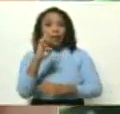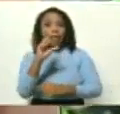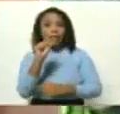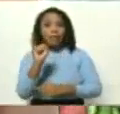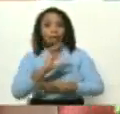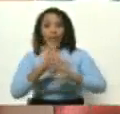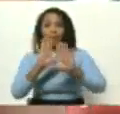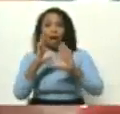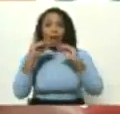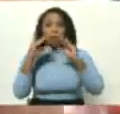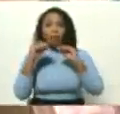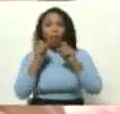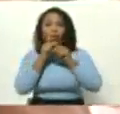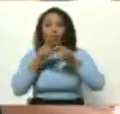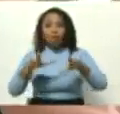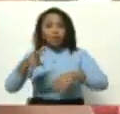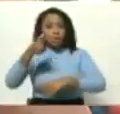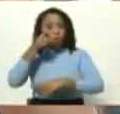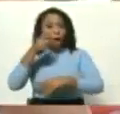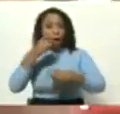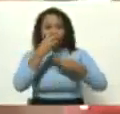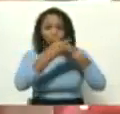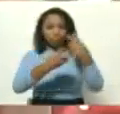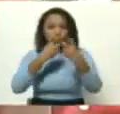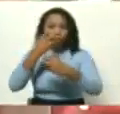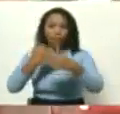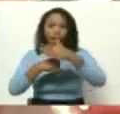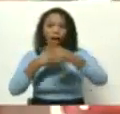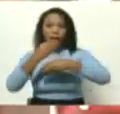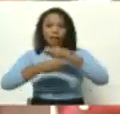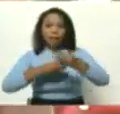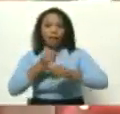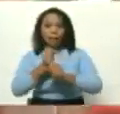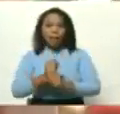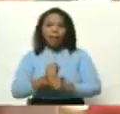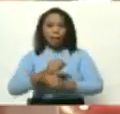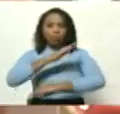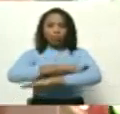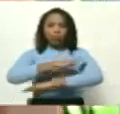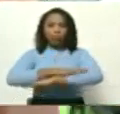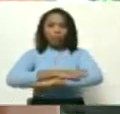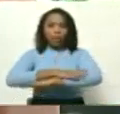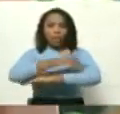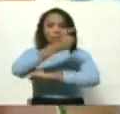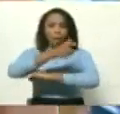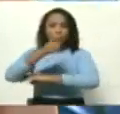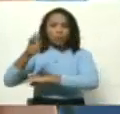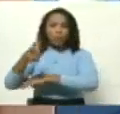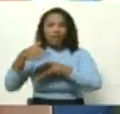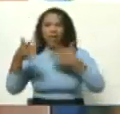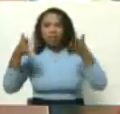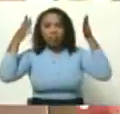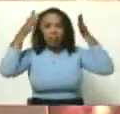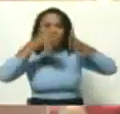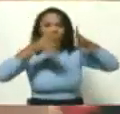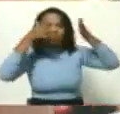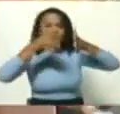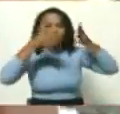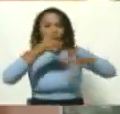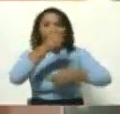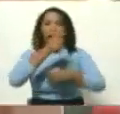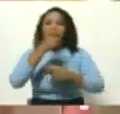hablado del despliegue de seguridad, del recorrido que van a hacer. ¿Qué esperan del comportamiento de la ciudadanía? ¿Qué recomendaciones se le puede dar